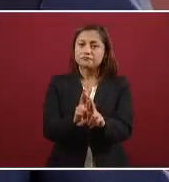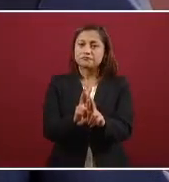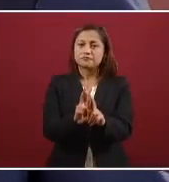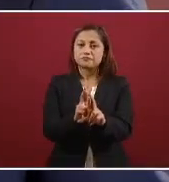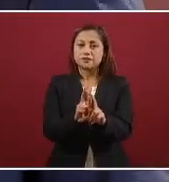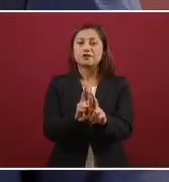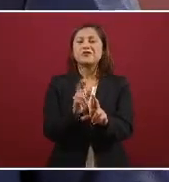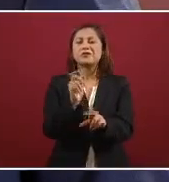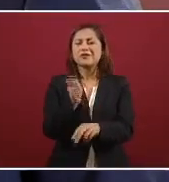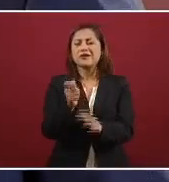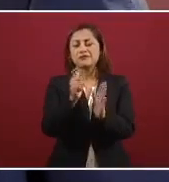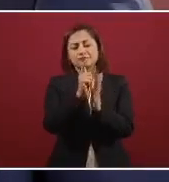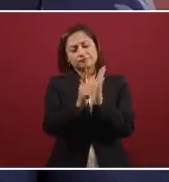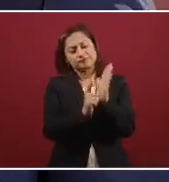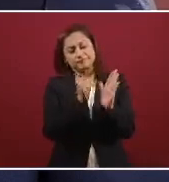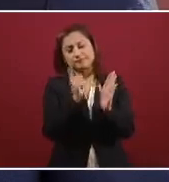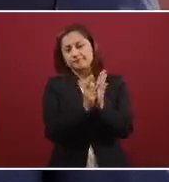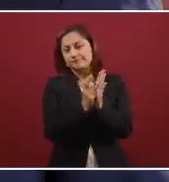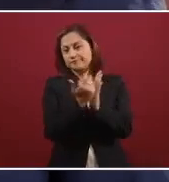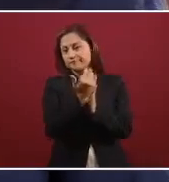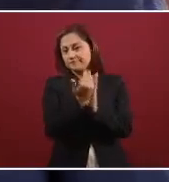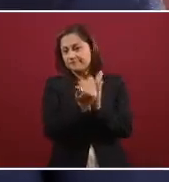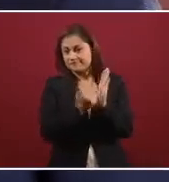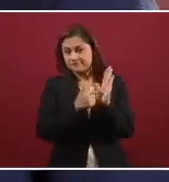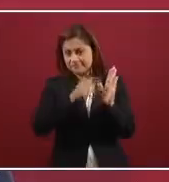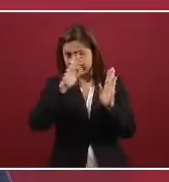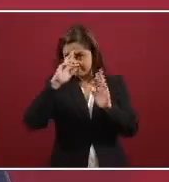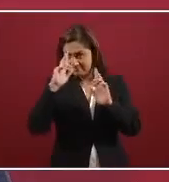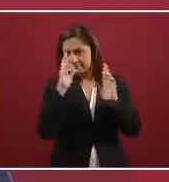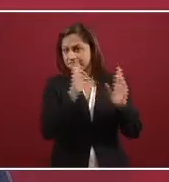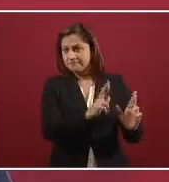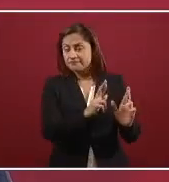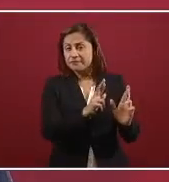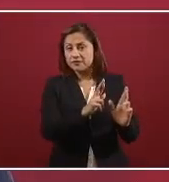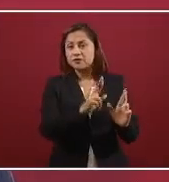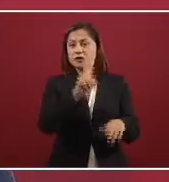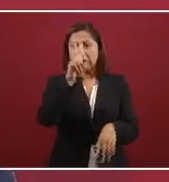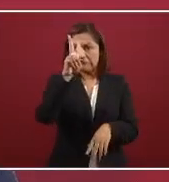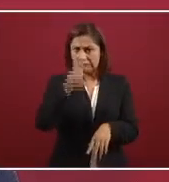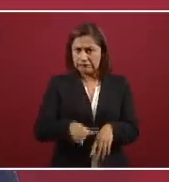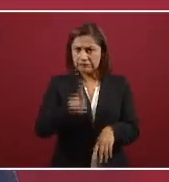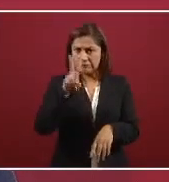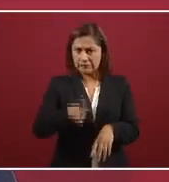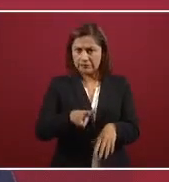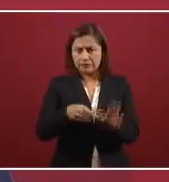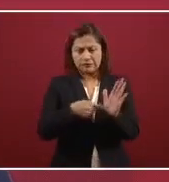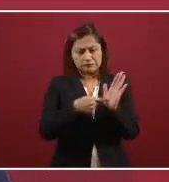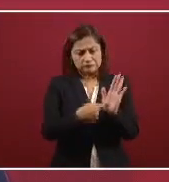la ley, que exista un auténtico Estado de Derecho,